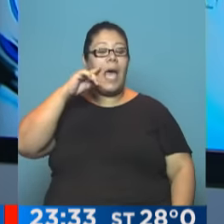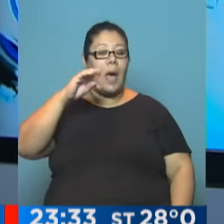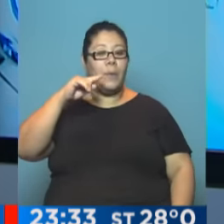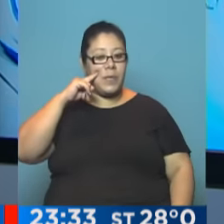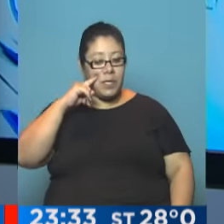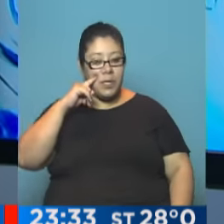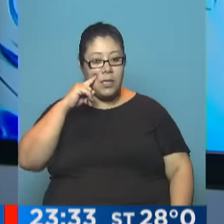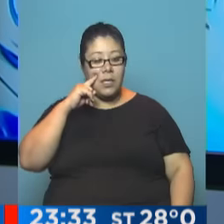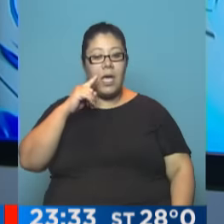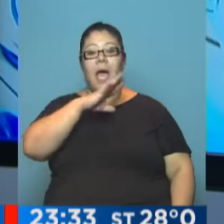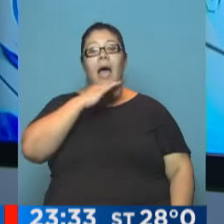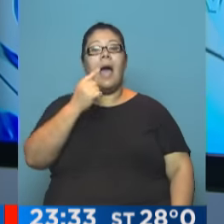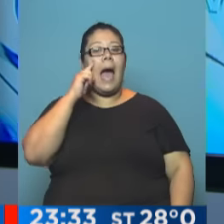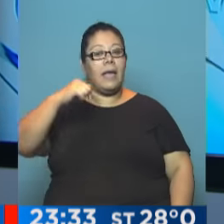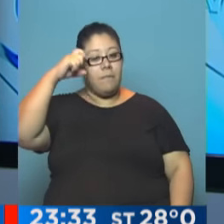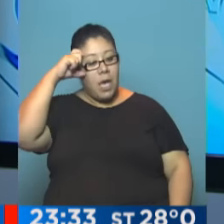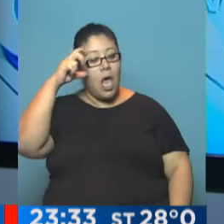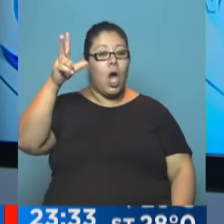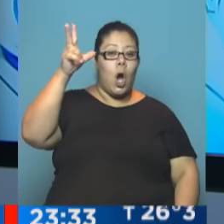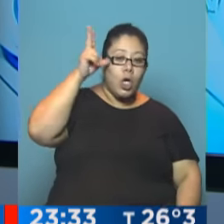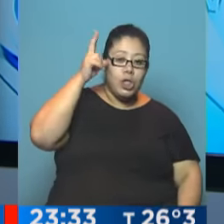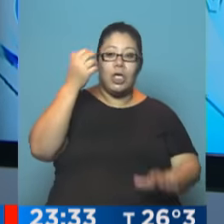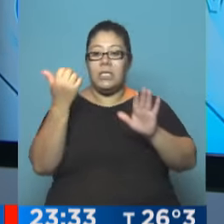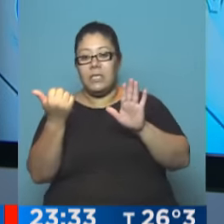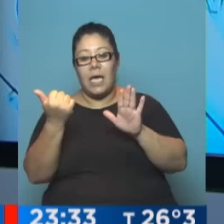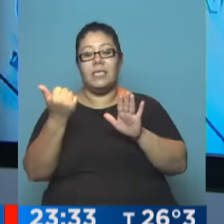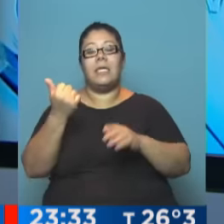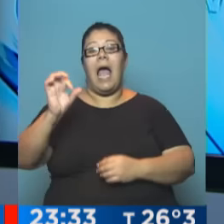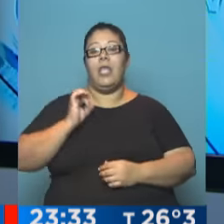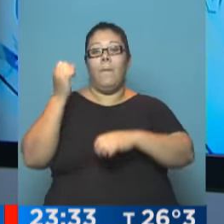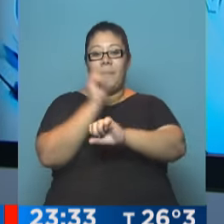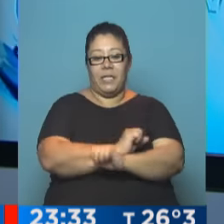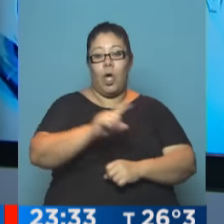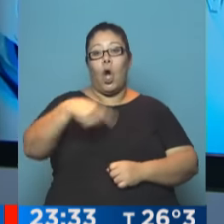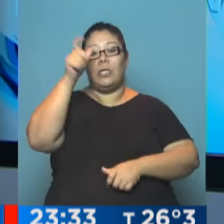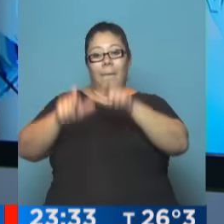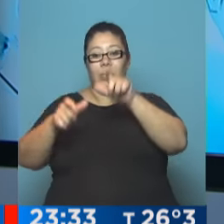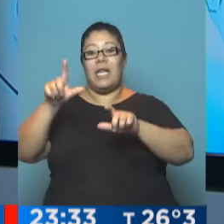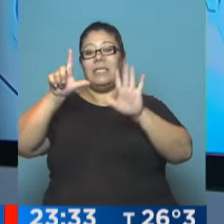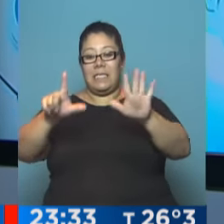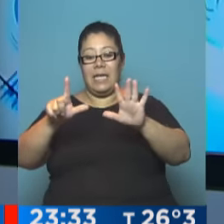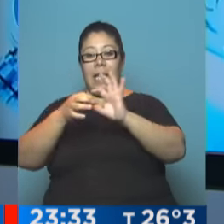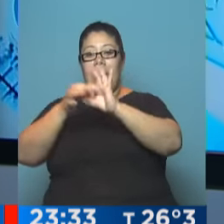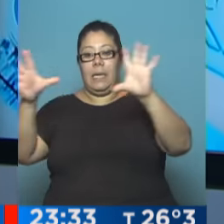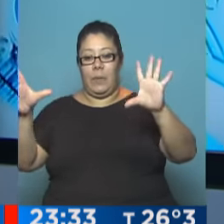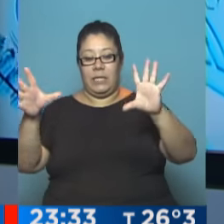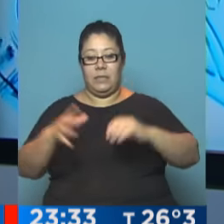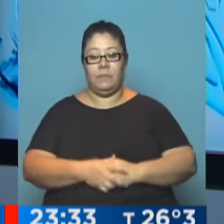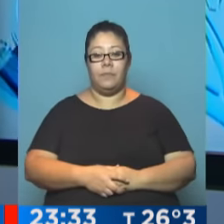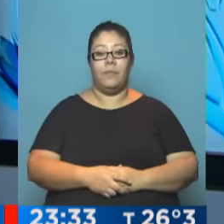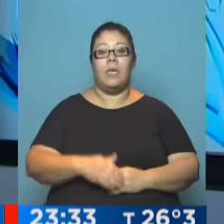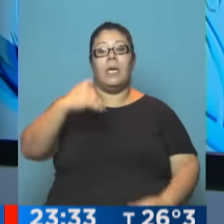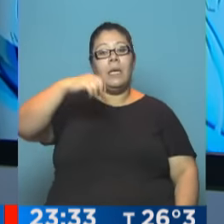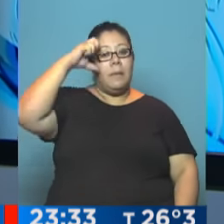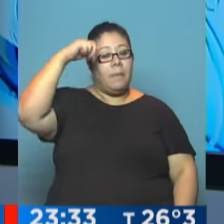fueron condenados a 8 y 6 años de prisión respectivamente, en tanto otros 7 fueron absueltos. Paolo Menghini, papá